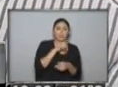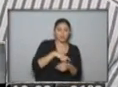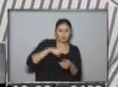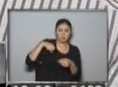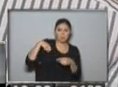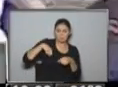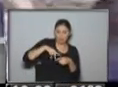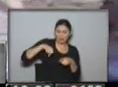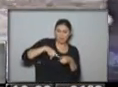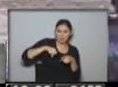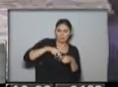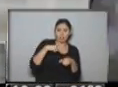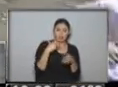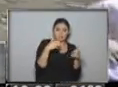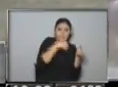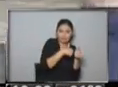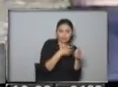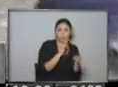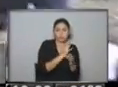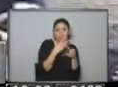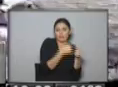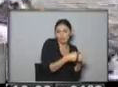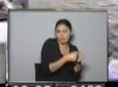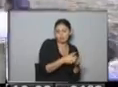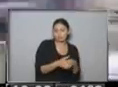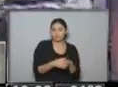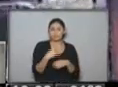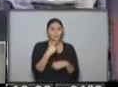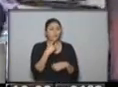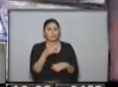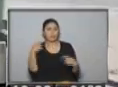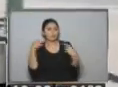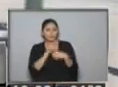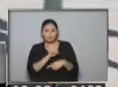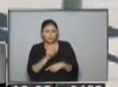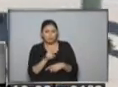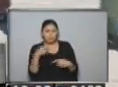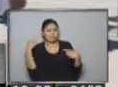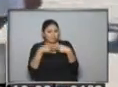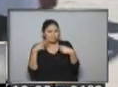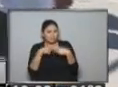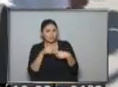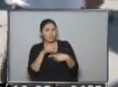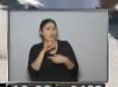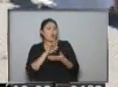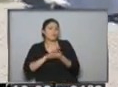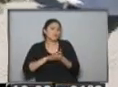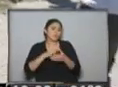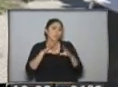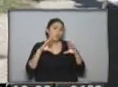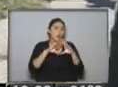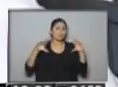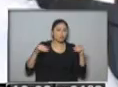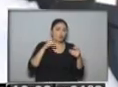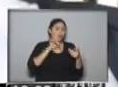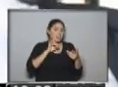y las patadas las reciba él. Nosotros no queremos dejar claro que no hubo ningún enfrentamiento, que no hubo ninguna disputa por entrega de colchones,